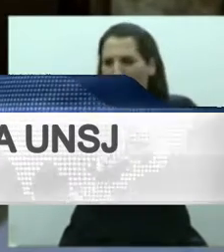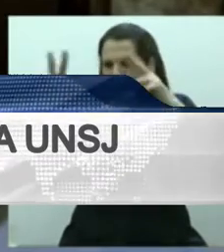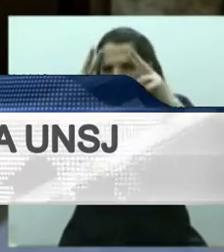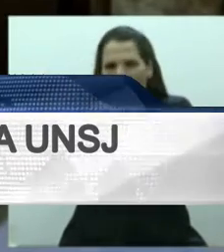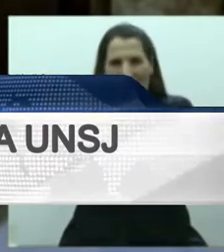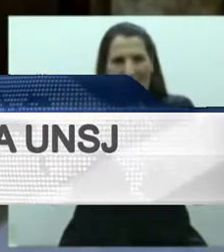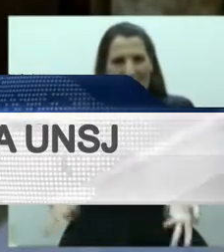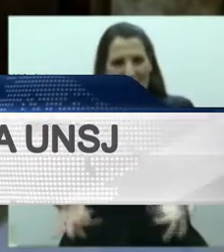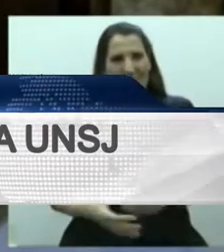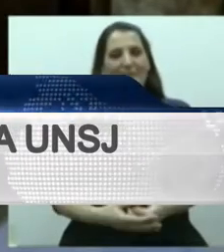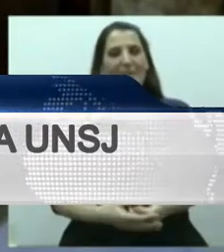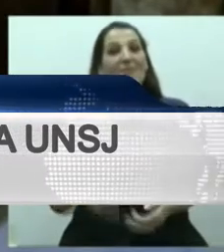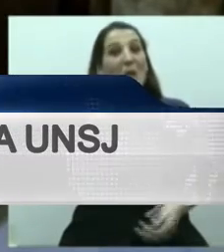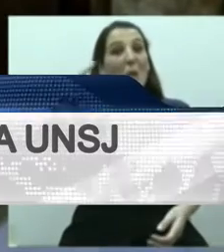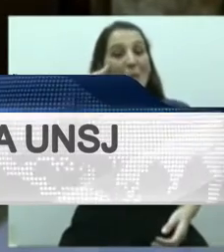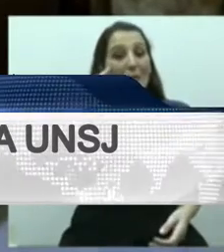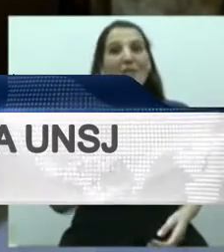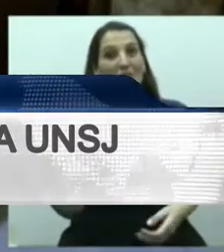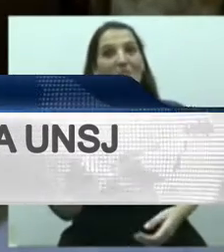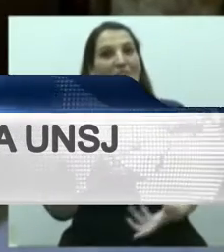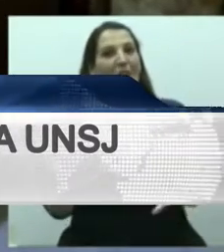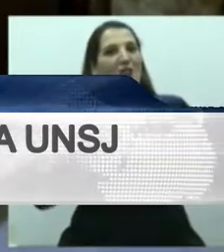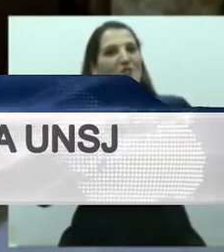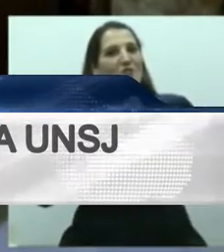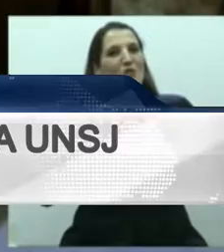decisiones políticas, se pueden llegar a hacer